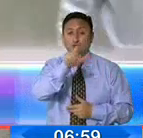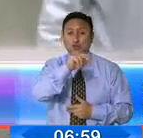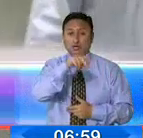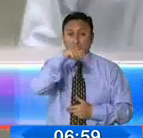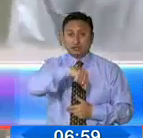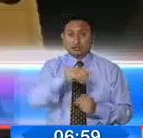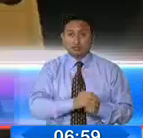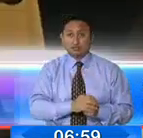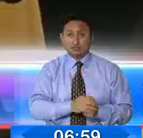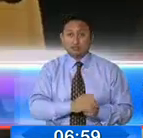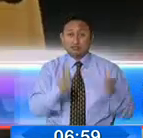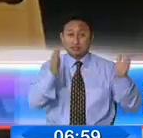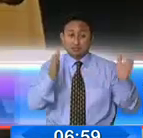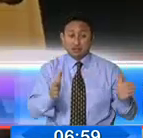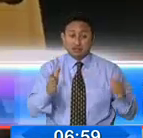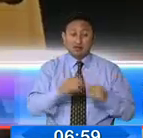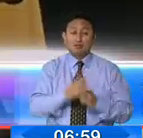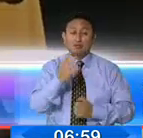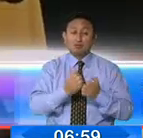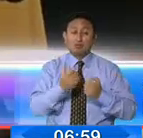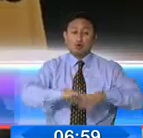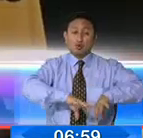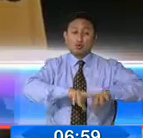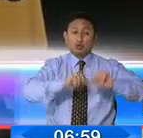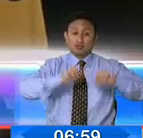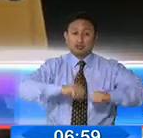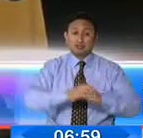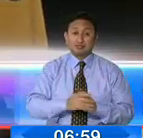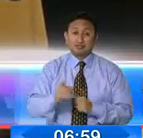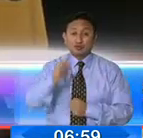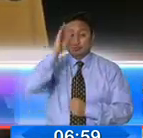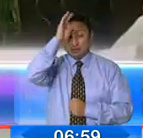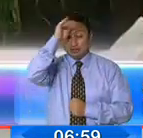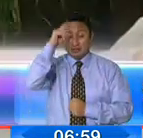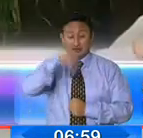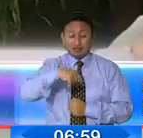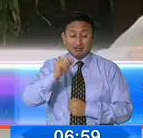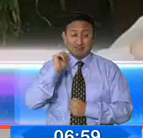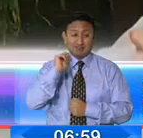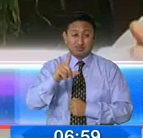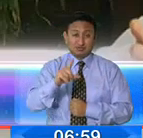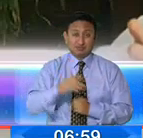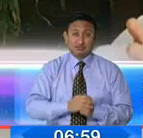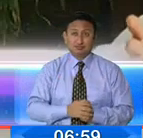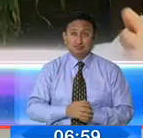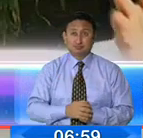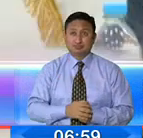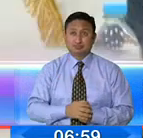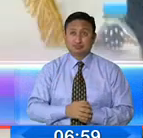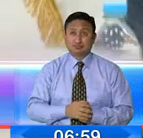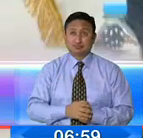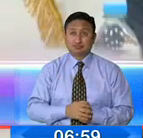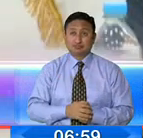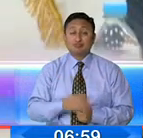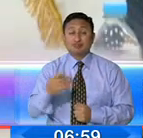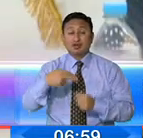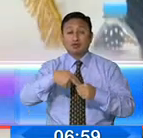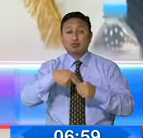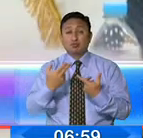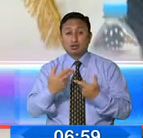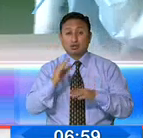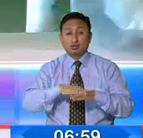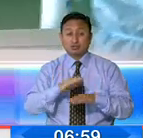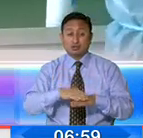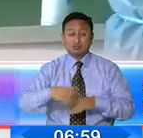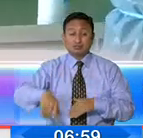quien en su periodo afrontó los escándalos por corrupción y sobreprecios en hospitales durante la emergencia sanitaria de la COVID-19, pero salió del puesto por